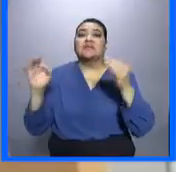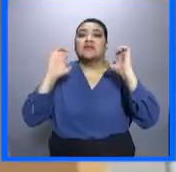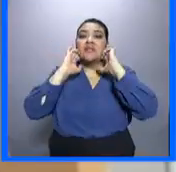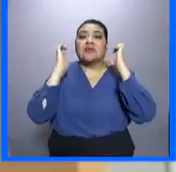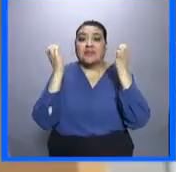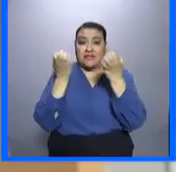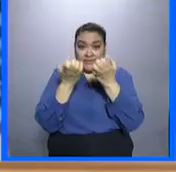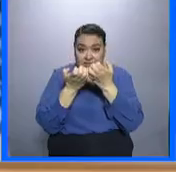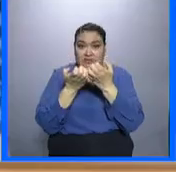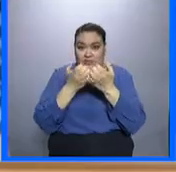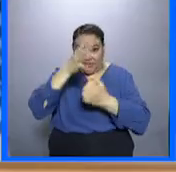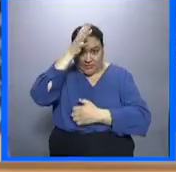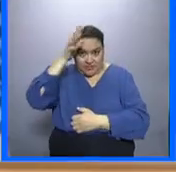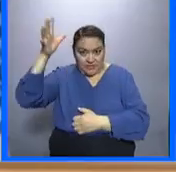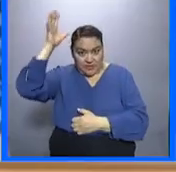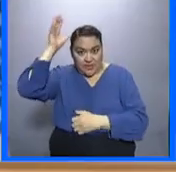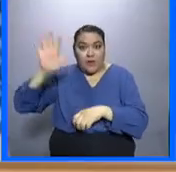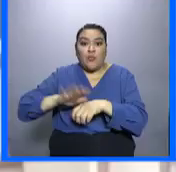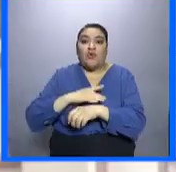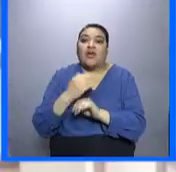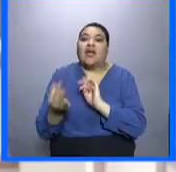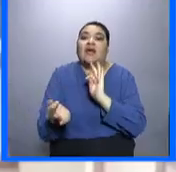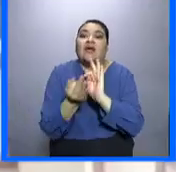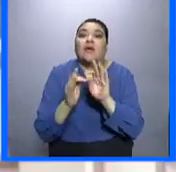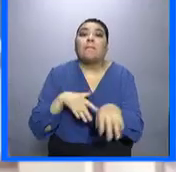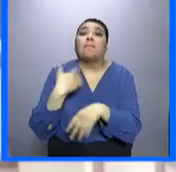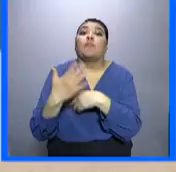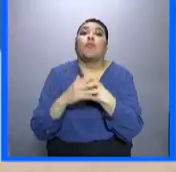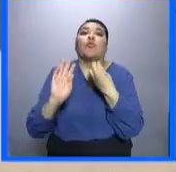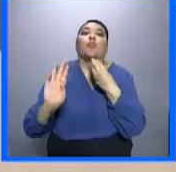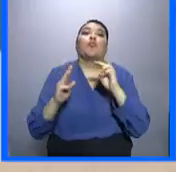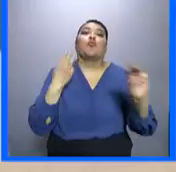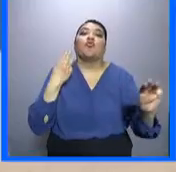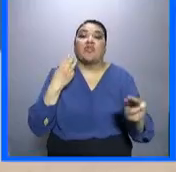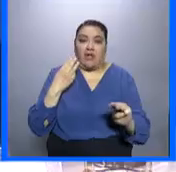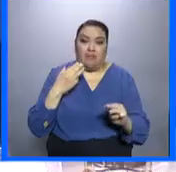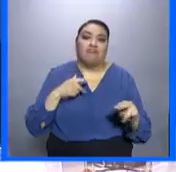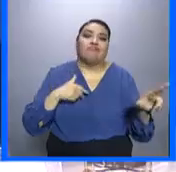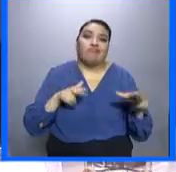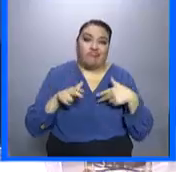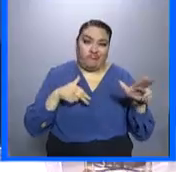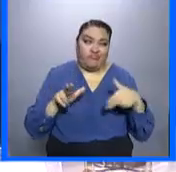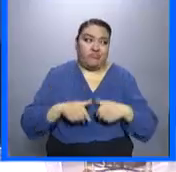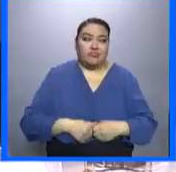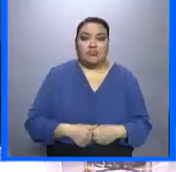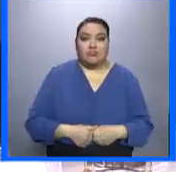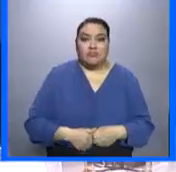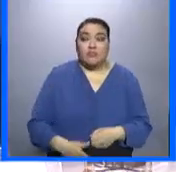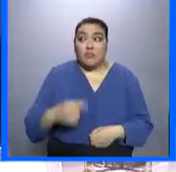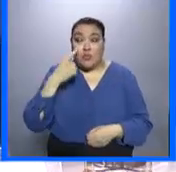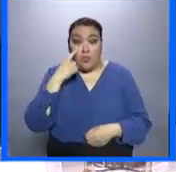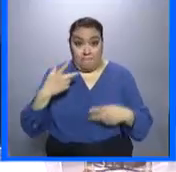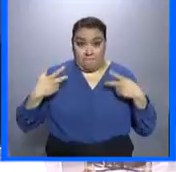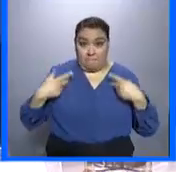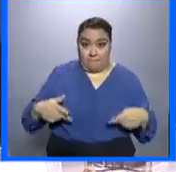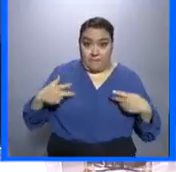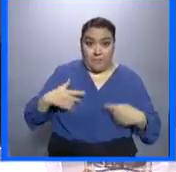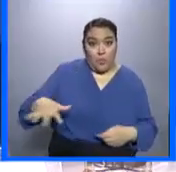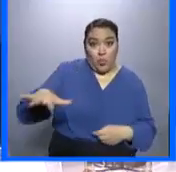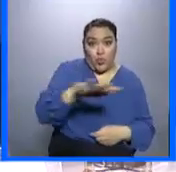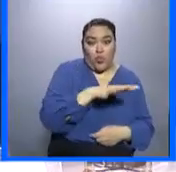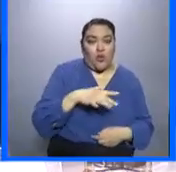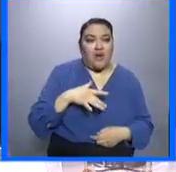Azteca debido a la proximidad del Mundial de Fútbol. Ahora la gente es la que tiene que enfrentar